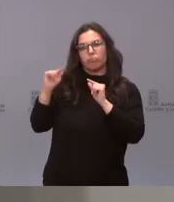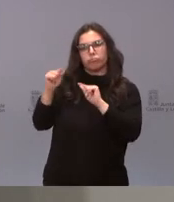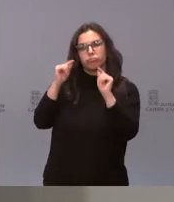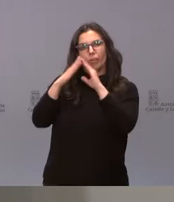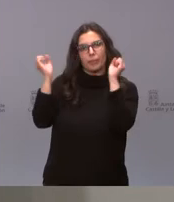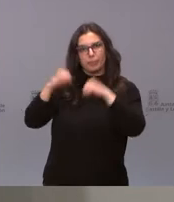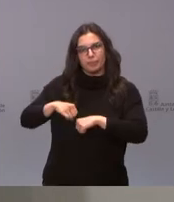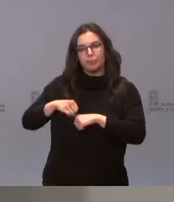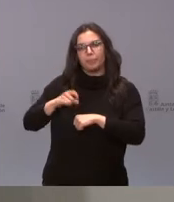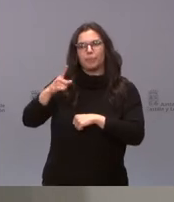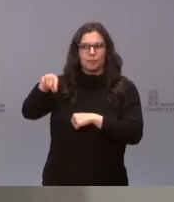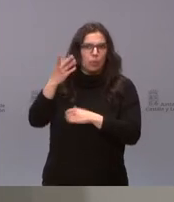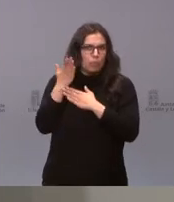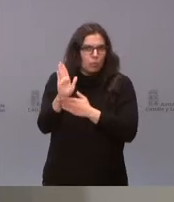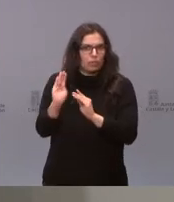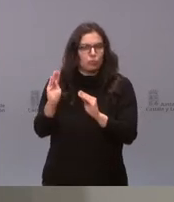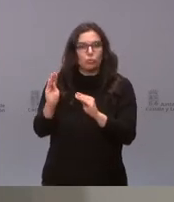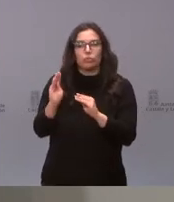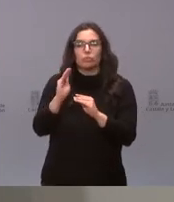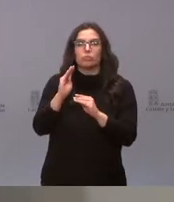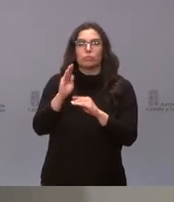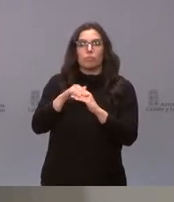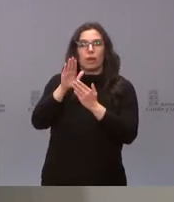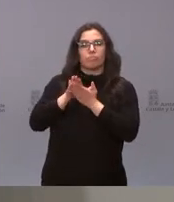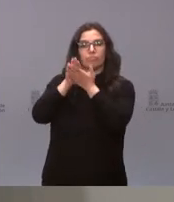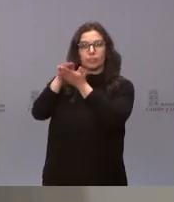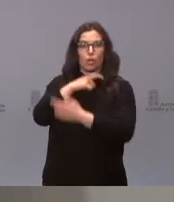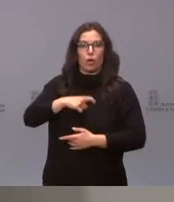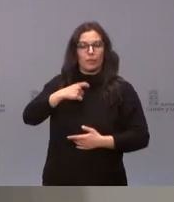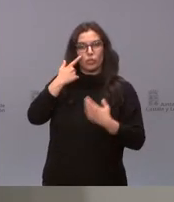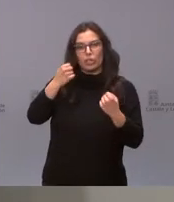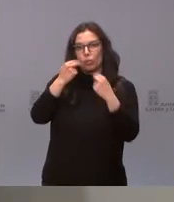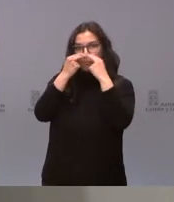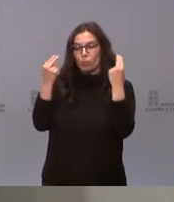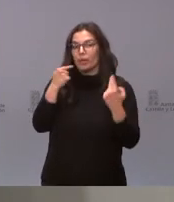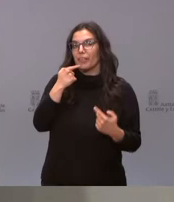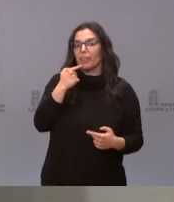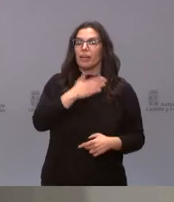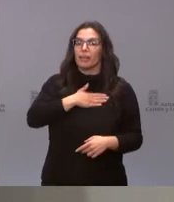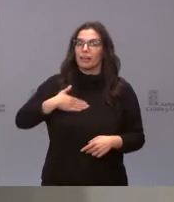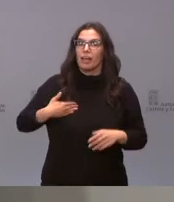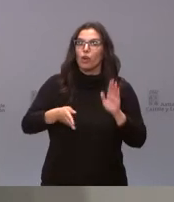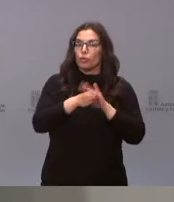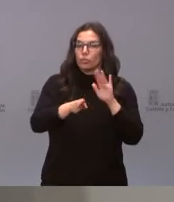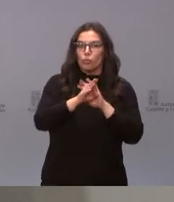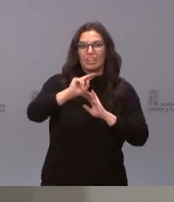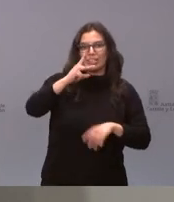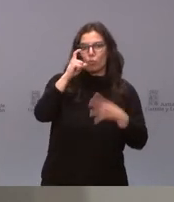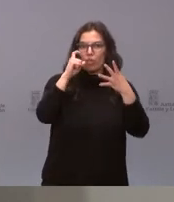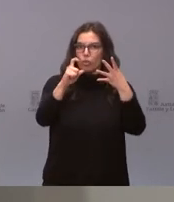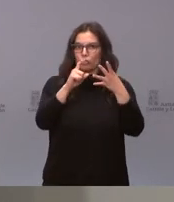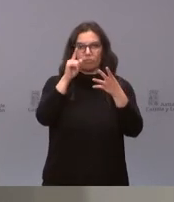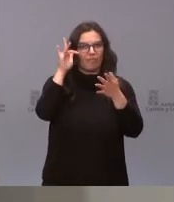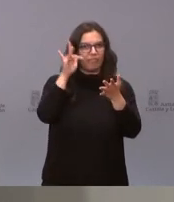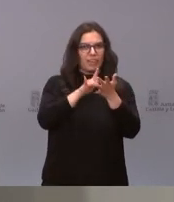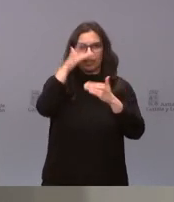elevaron esa propuesta a la comisión de salud pública que era es seguir manteniendo la segunda dosis en tiempo y forma